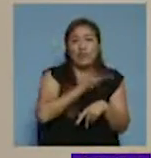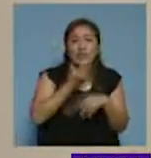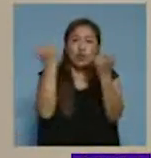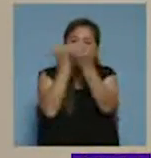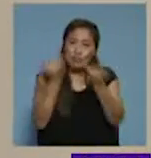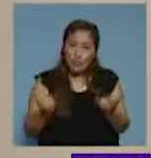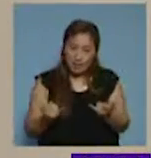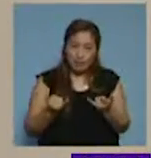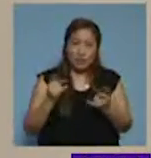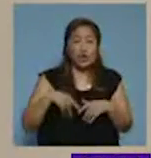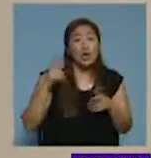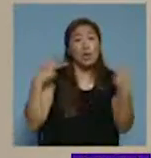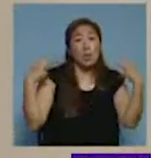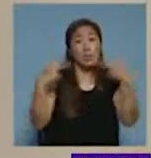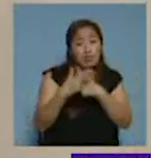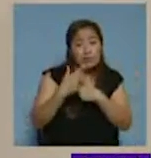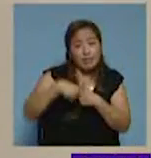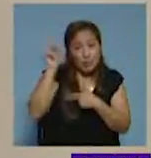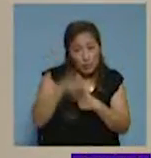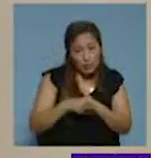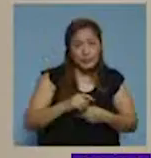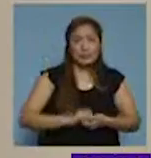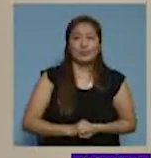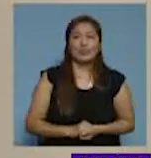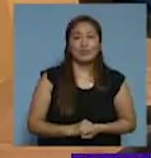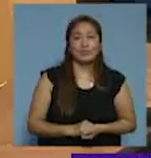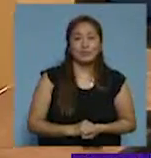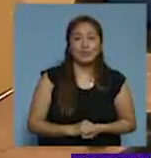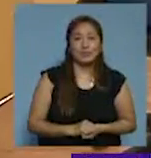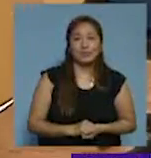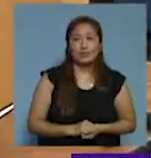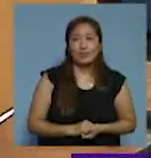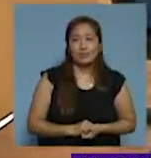también para el mes de marzo nosotros hacemos una pausa ya venimos con más información